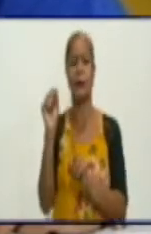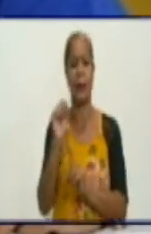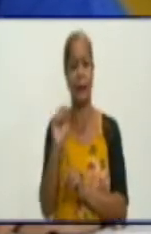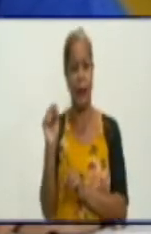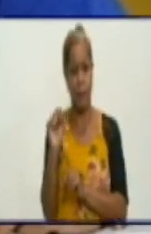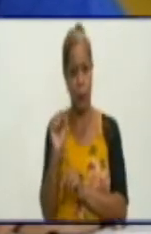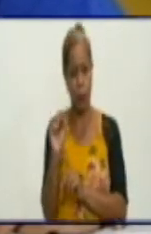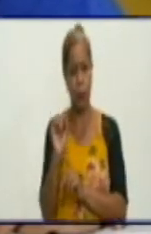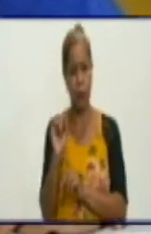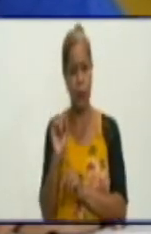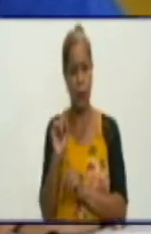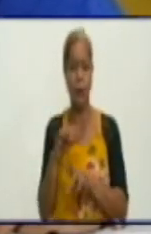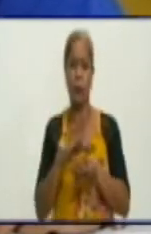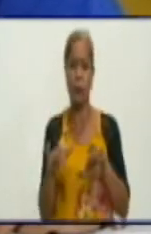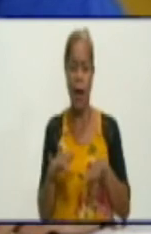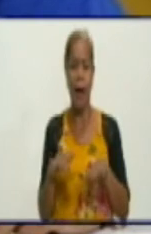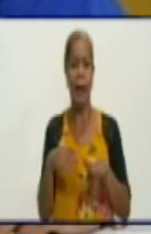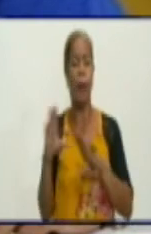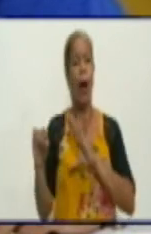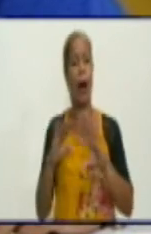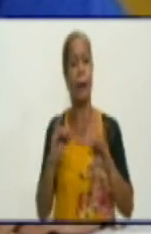ha limitado el tema del bloqueo económico,